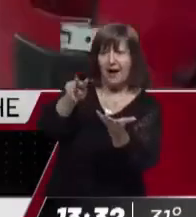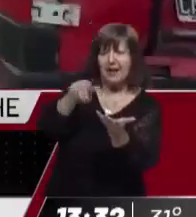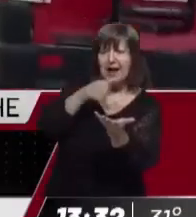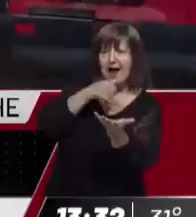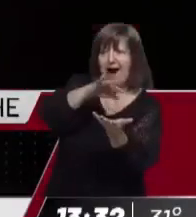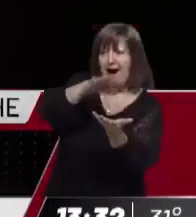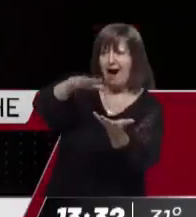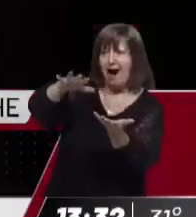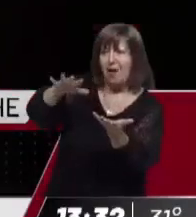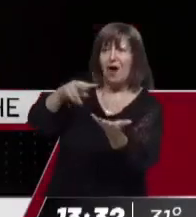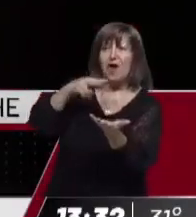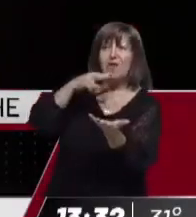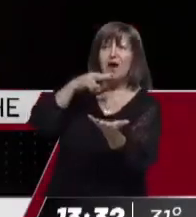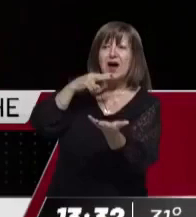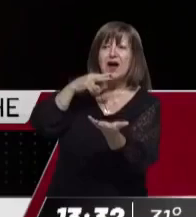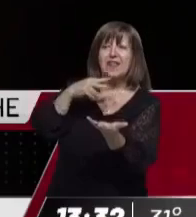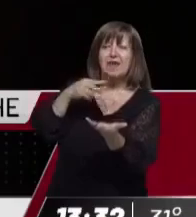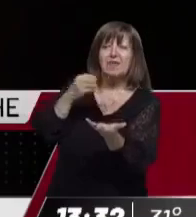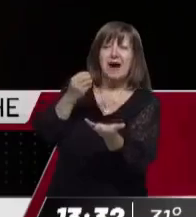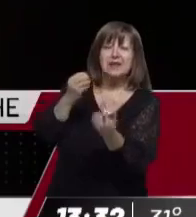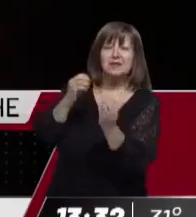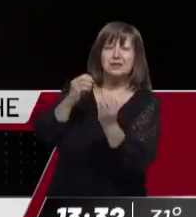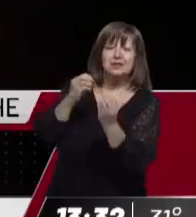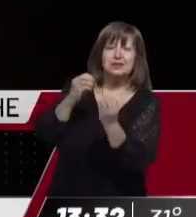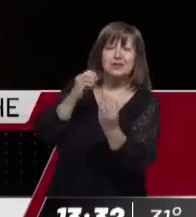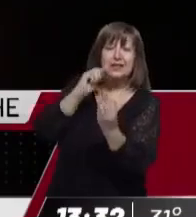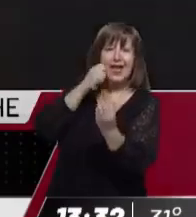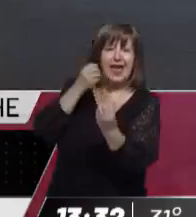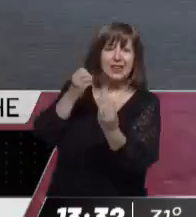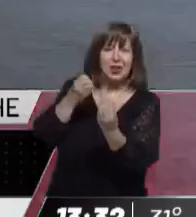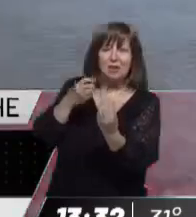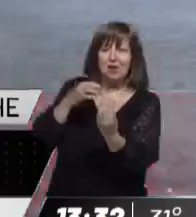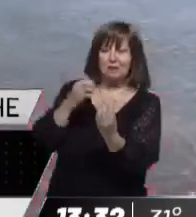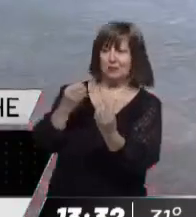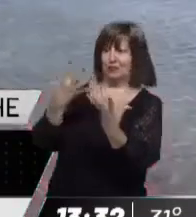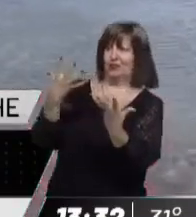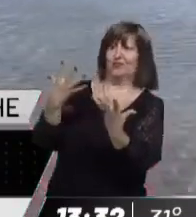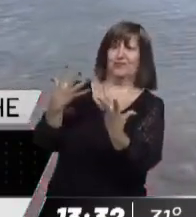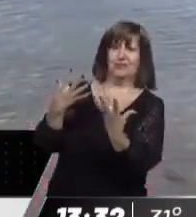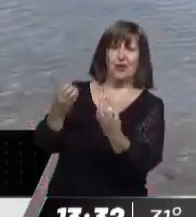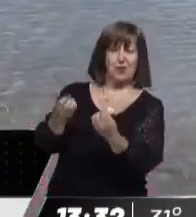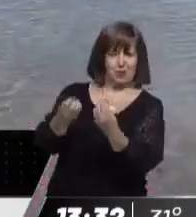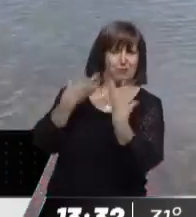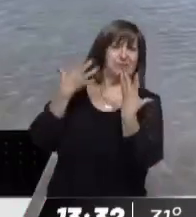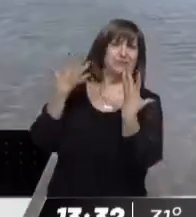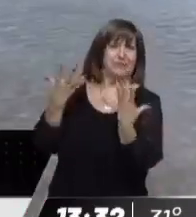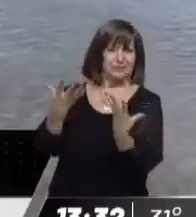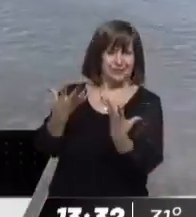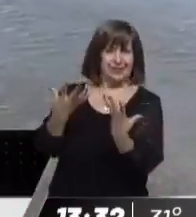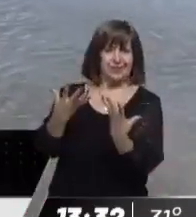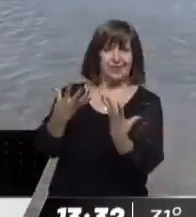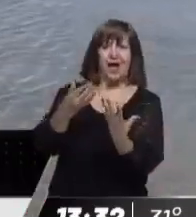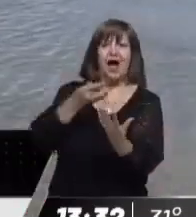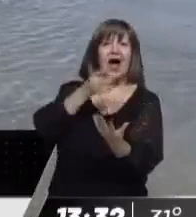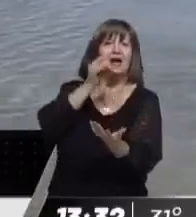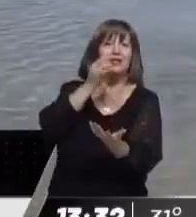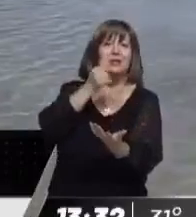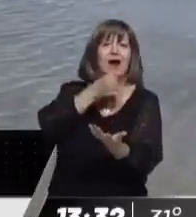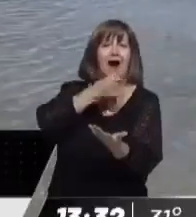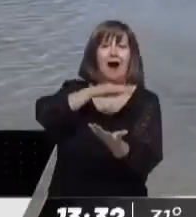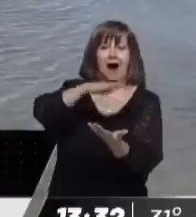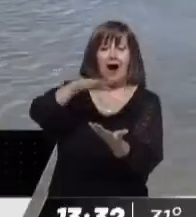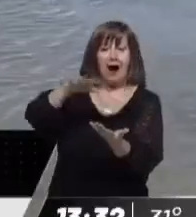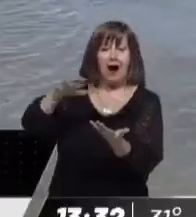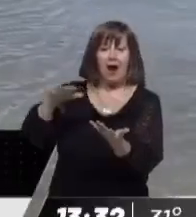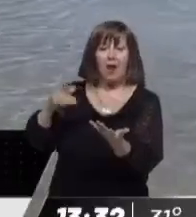el agua, cómo el verde se vuelve más intenso y cómo no solo cambia el paisaje, sino que